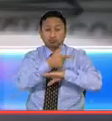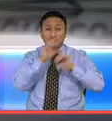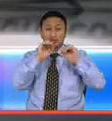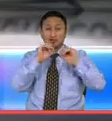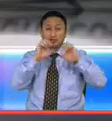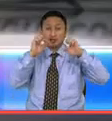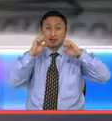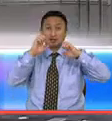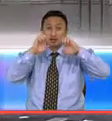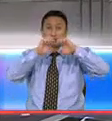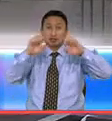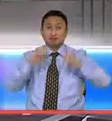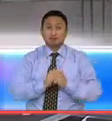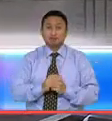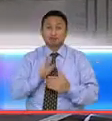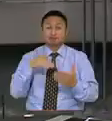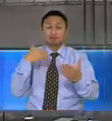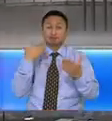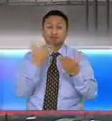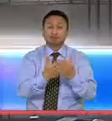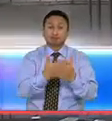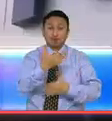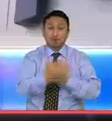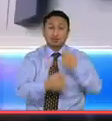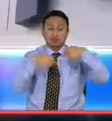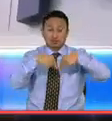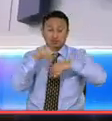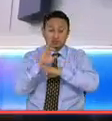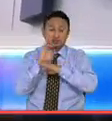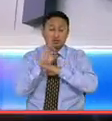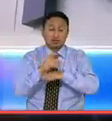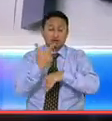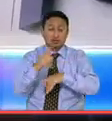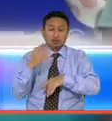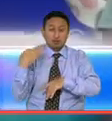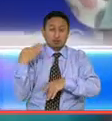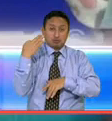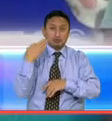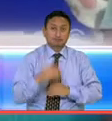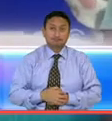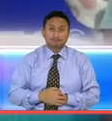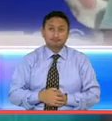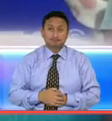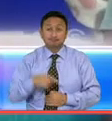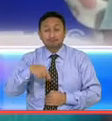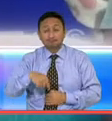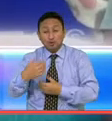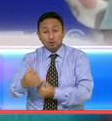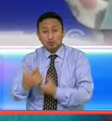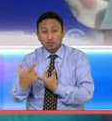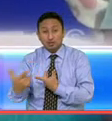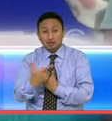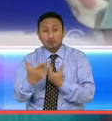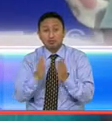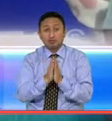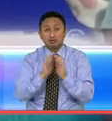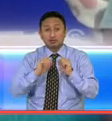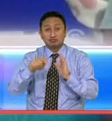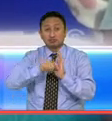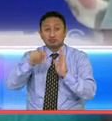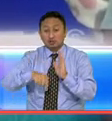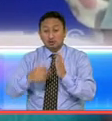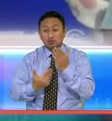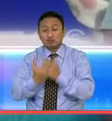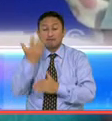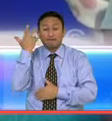Money, y debía acudir hasta la dependencia de justicia para rendir su versión libre y voluntaria. Según varias fuentes, Nazareno pidió mediante su abogado una nueva